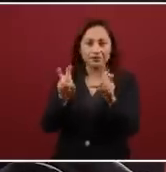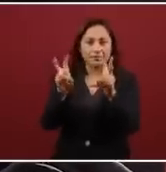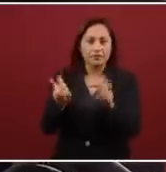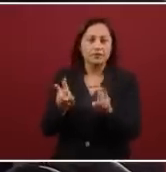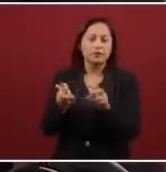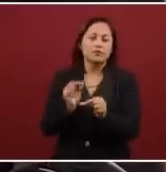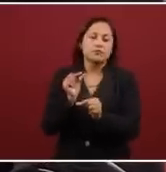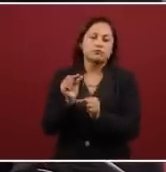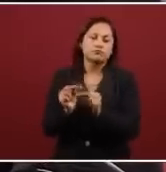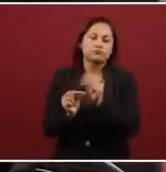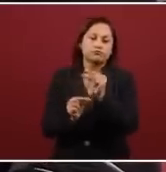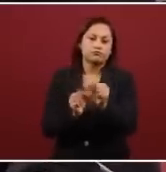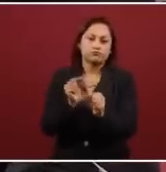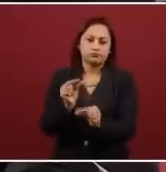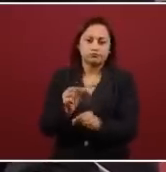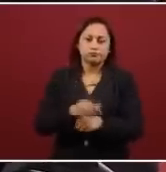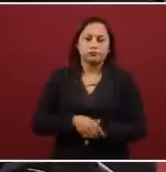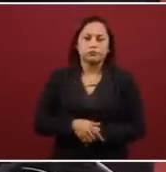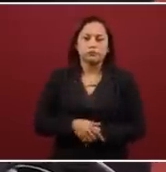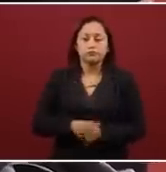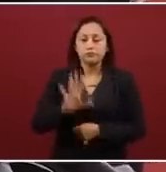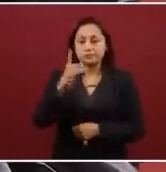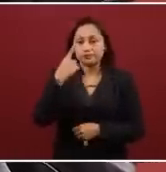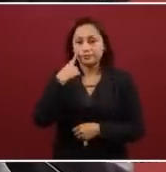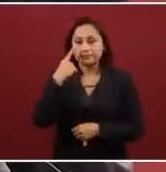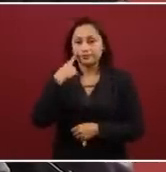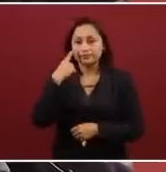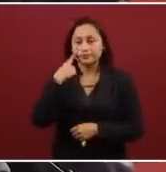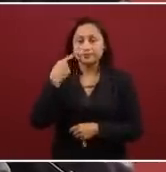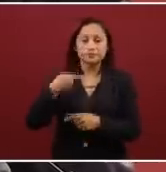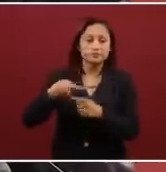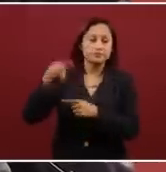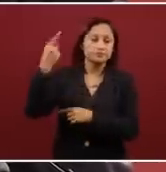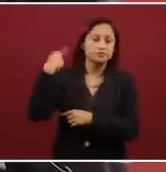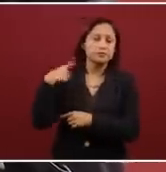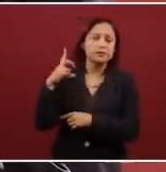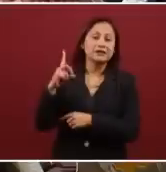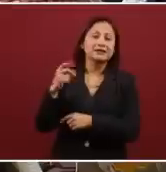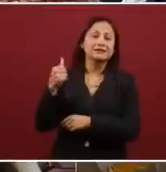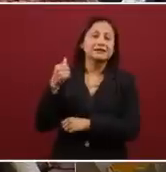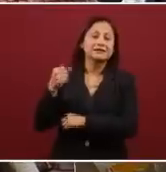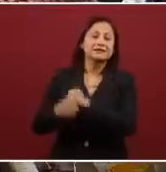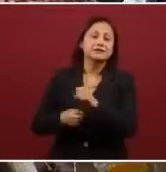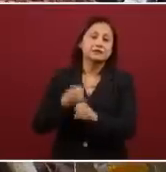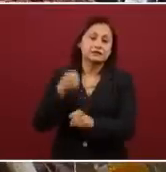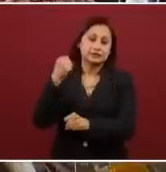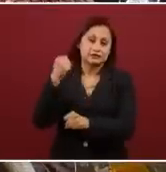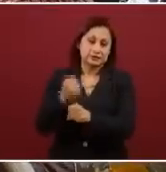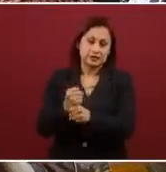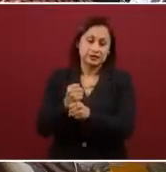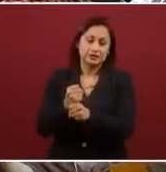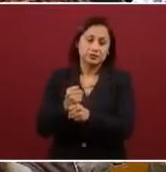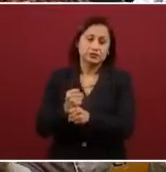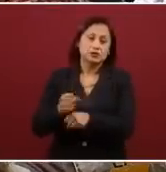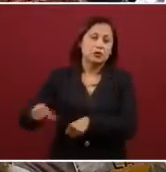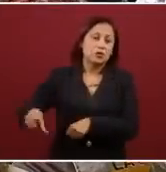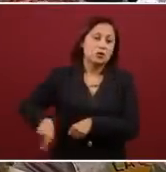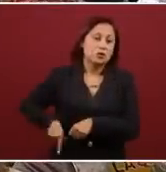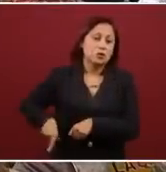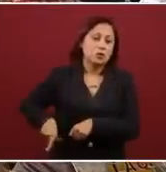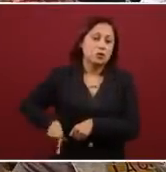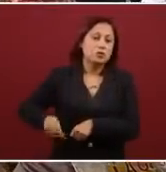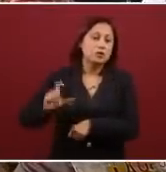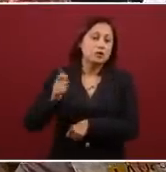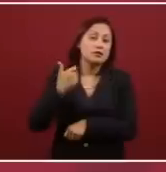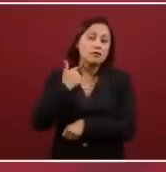Miren, en 36 años de política neoliberal